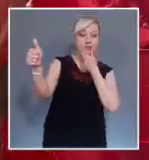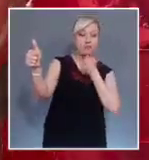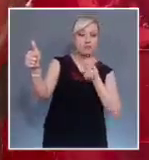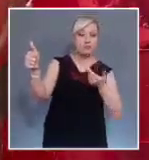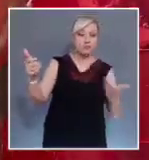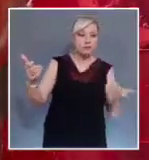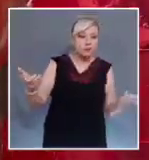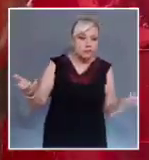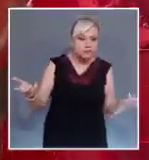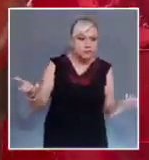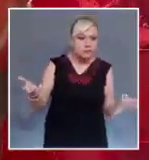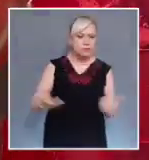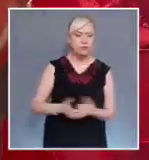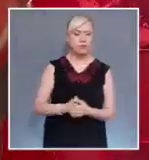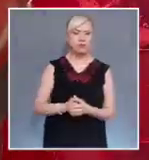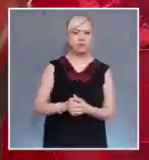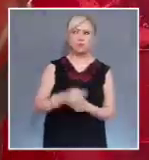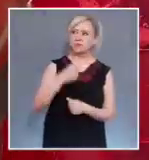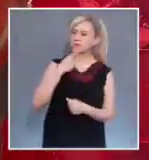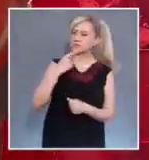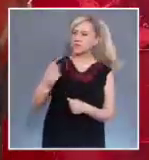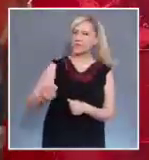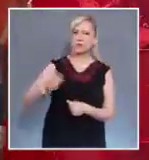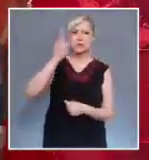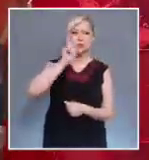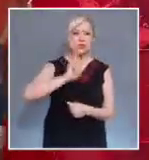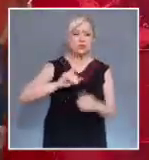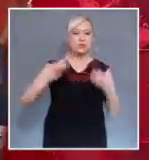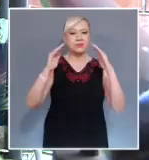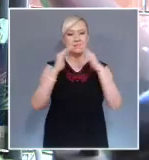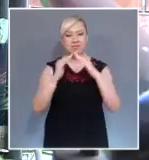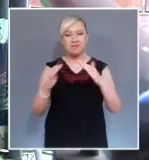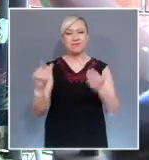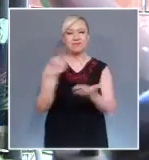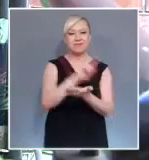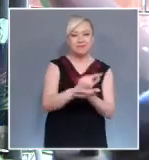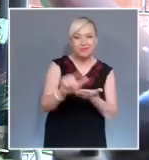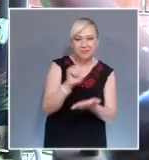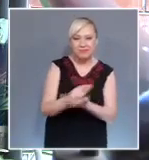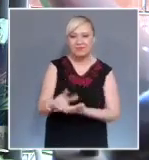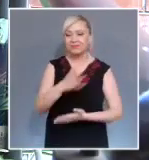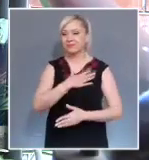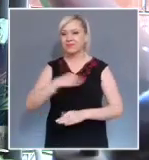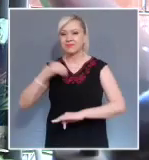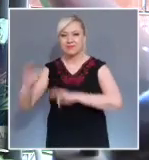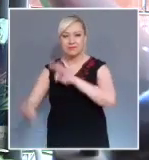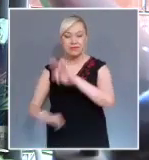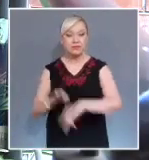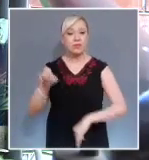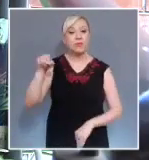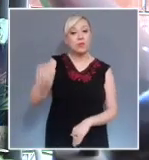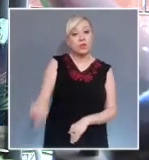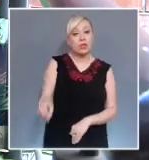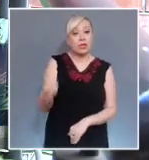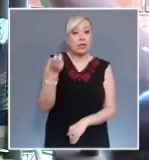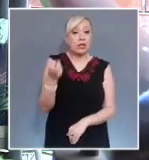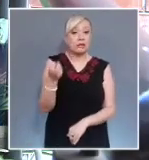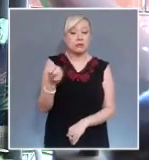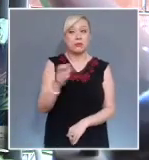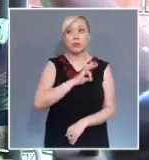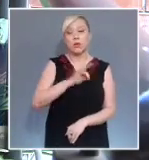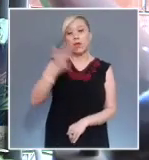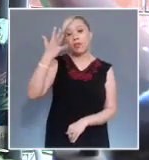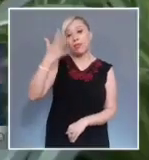señaló que los quehaceres domésticos y las tareas de Cuidado podrían llegar a representar entre un 10 y